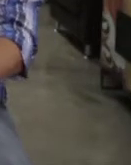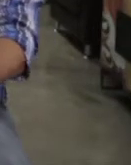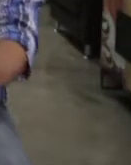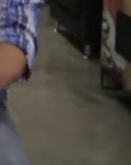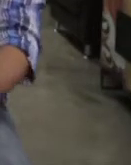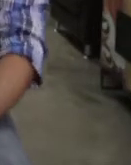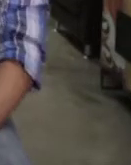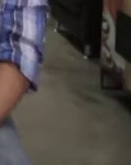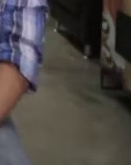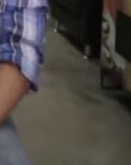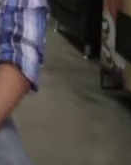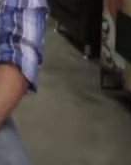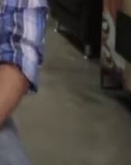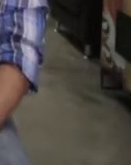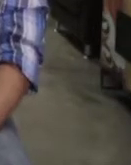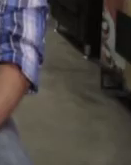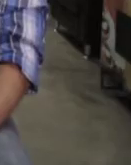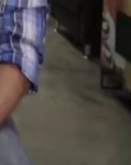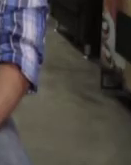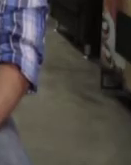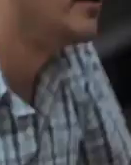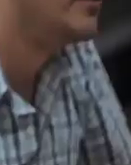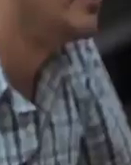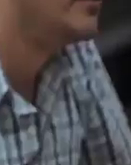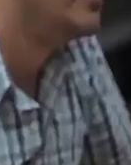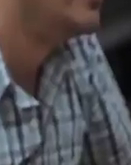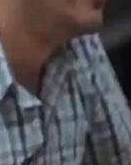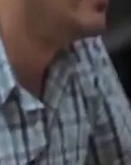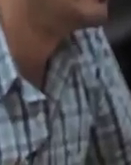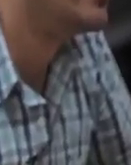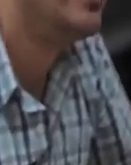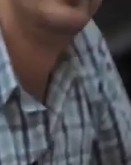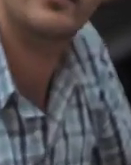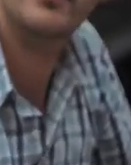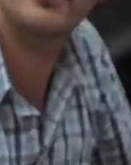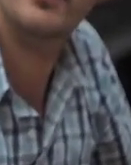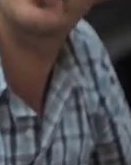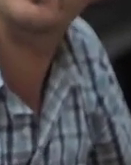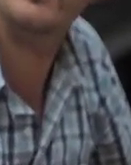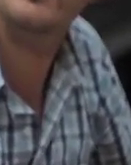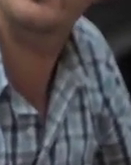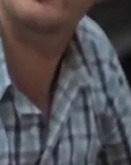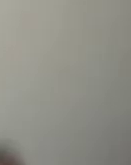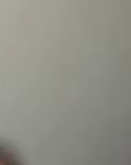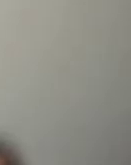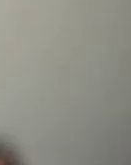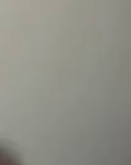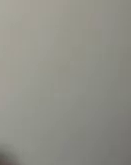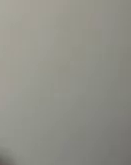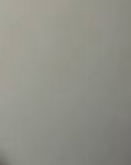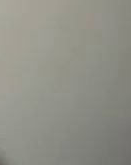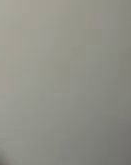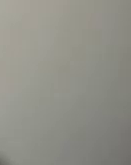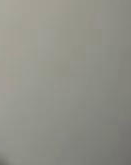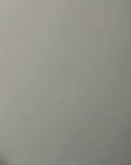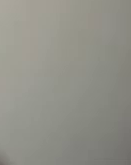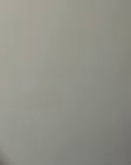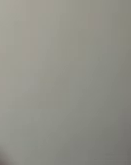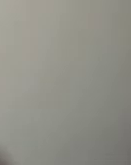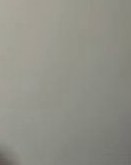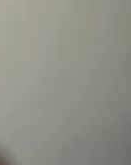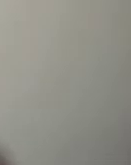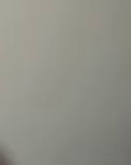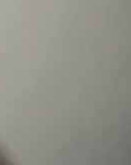en la región, creo que va a consolidarse algo más sólido. Primero te abre el núcleo de trabajo, o sea, te permite conocer nueva